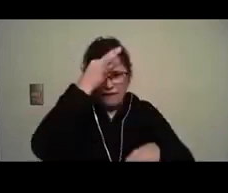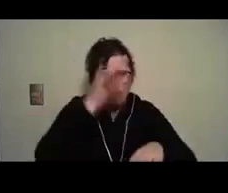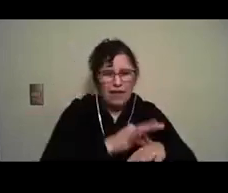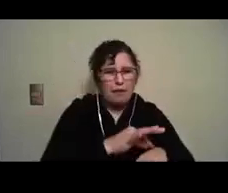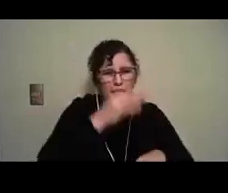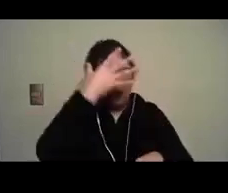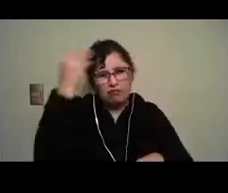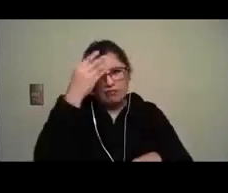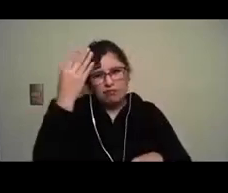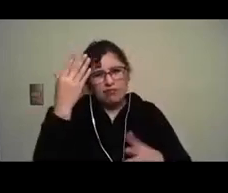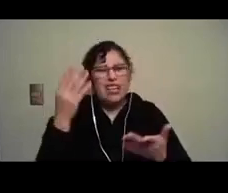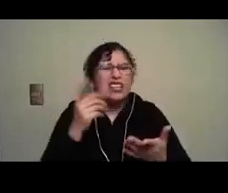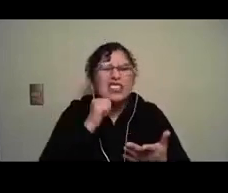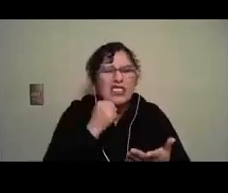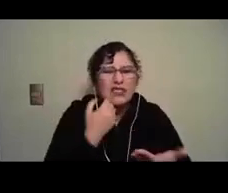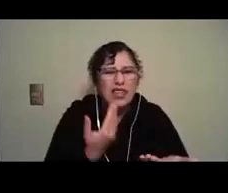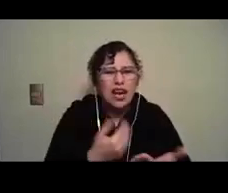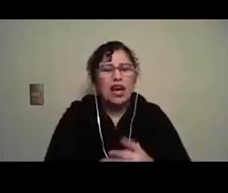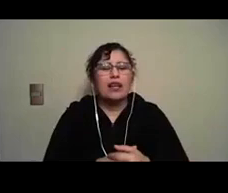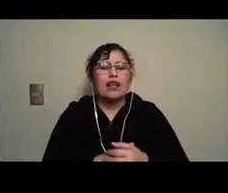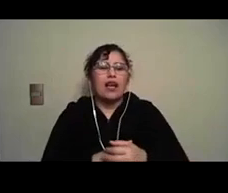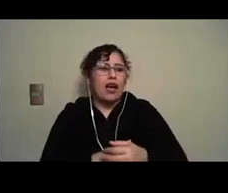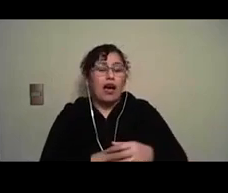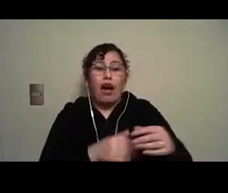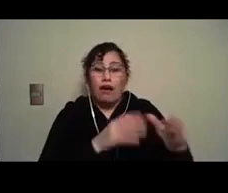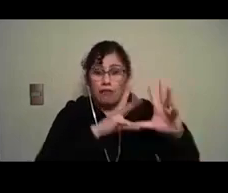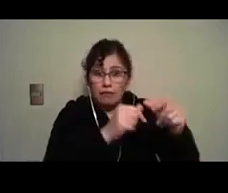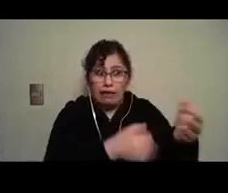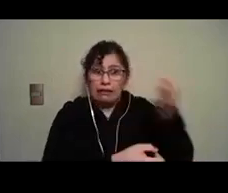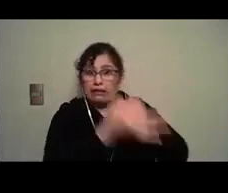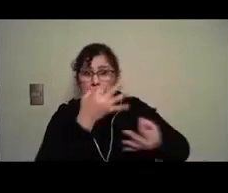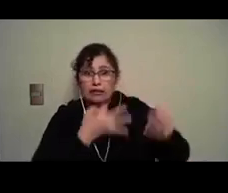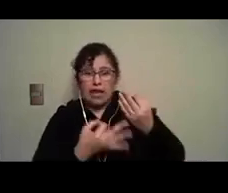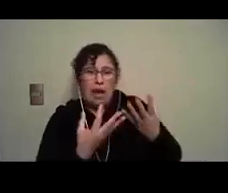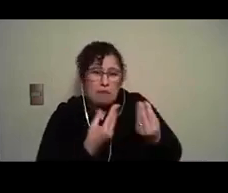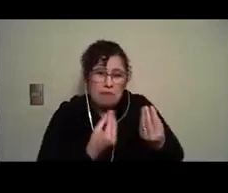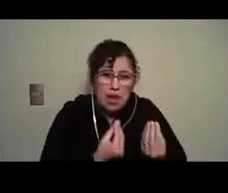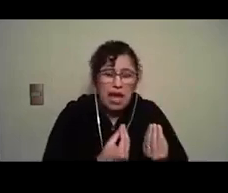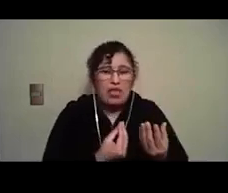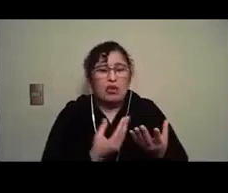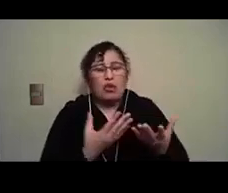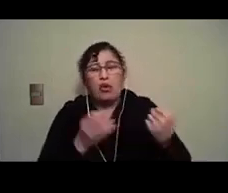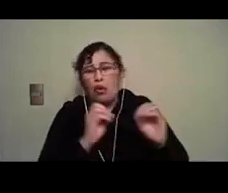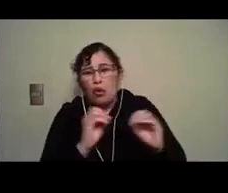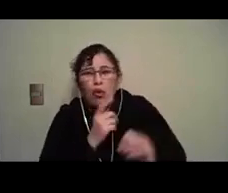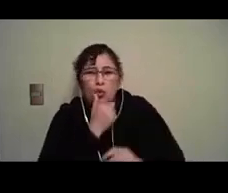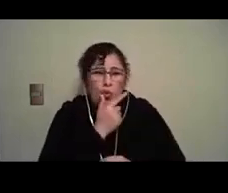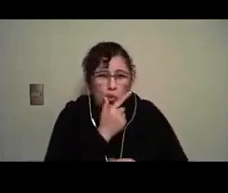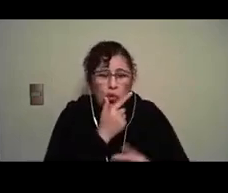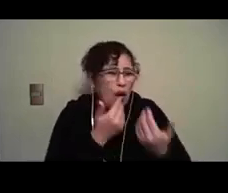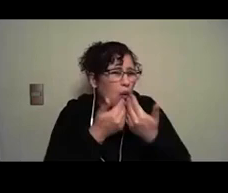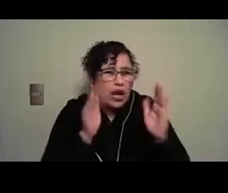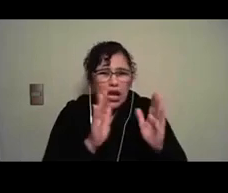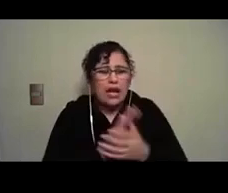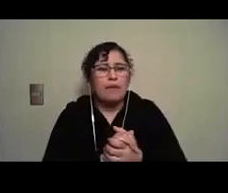explicarles, escuchar sus necesidades, los miedos, los temores que pueden tener, ¿ya? explicarles que, por ejemplo, la figura